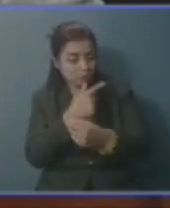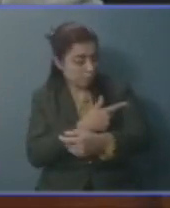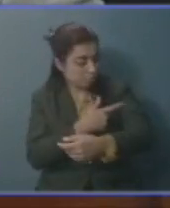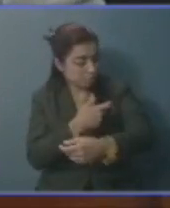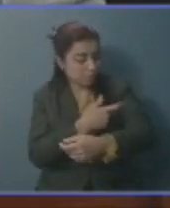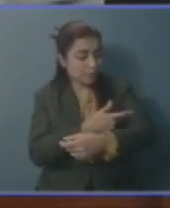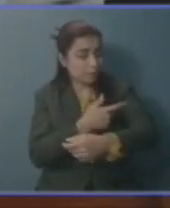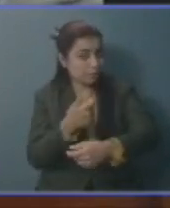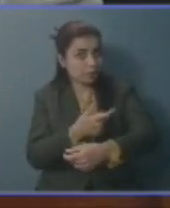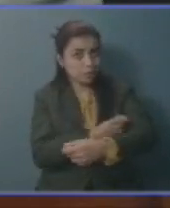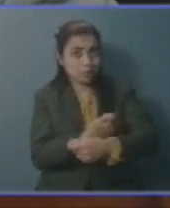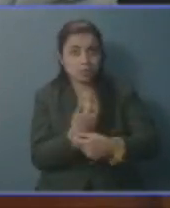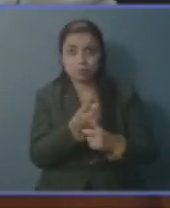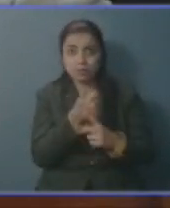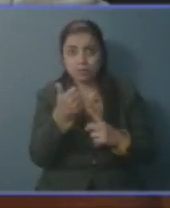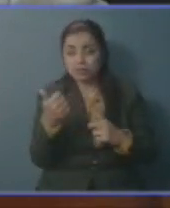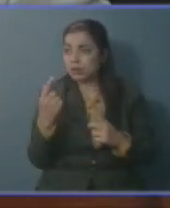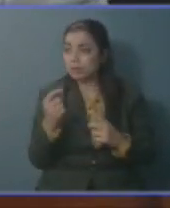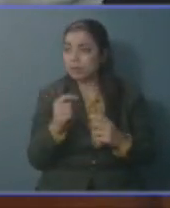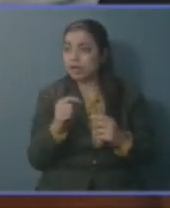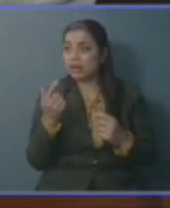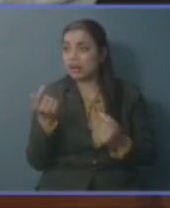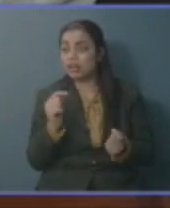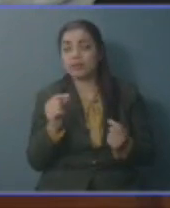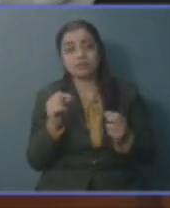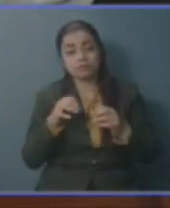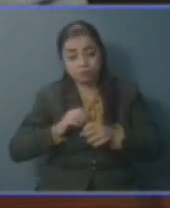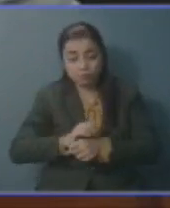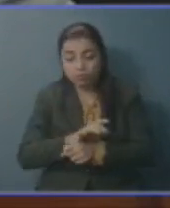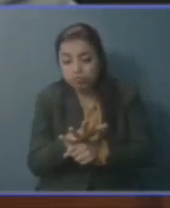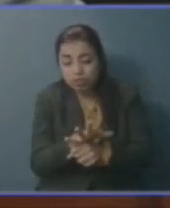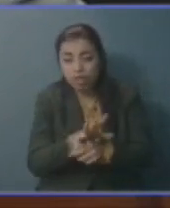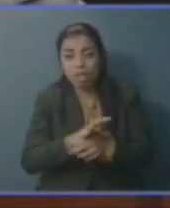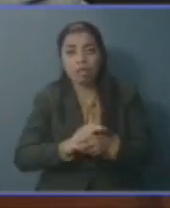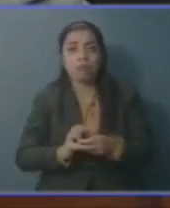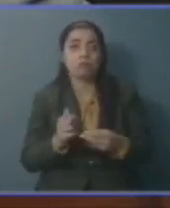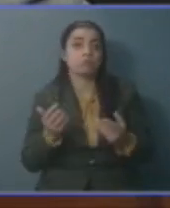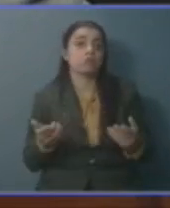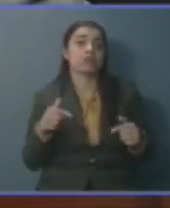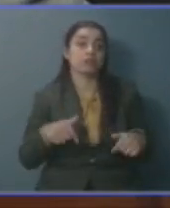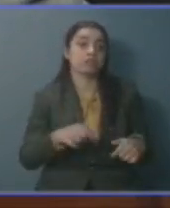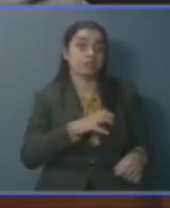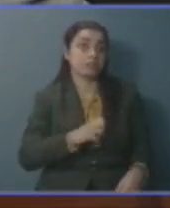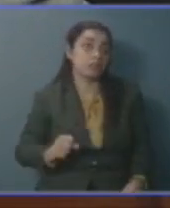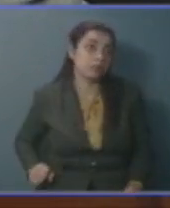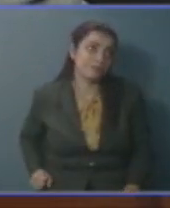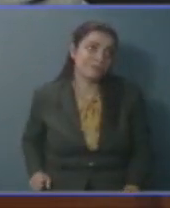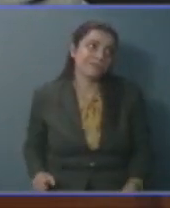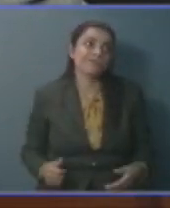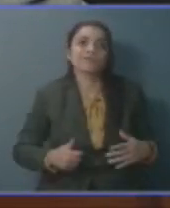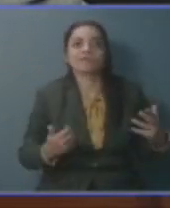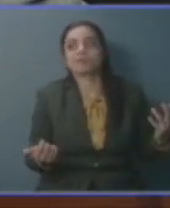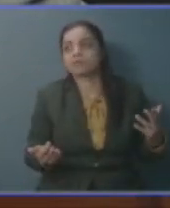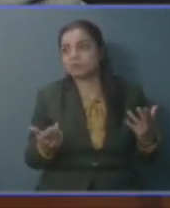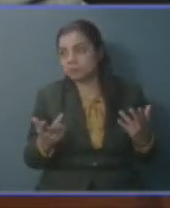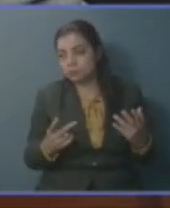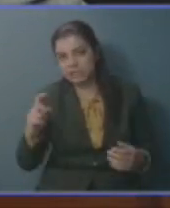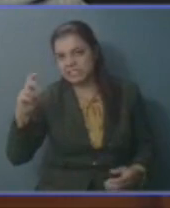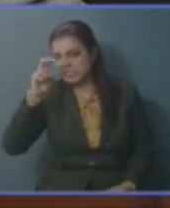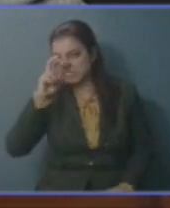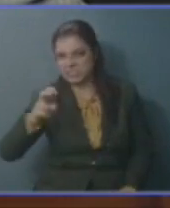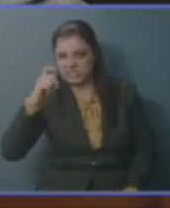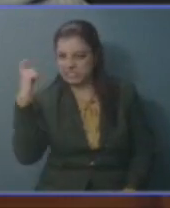tamizajes con su personal para disminuir la contaminación. Pero aquí lo que se busca son medidas